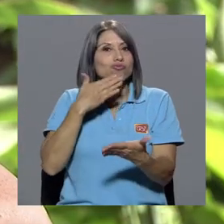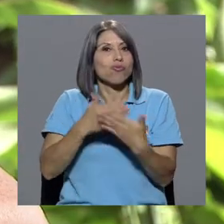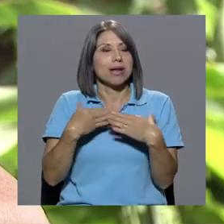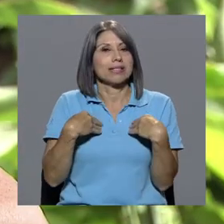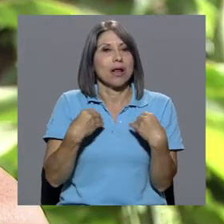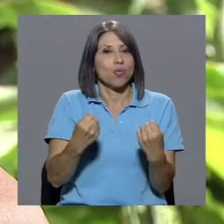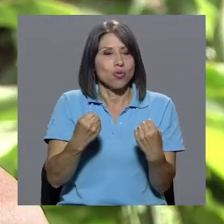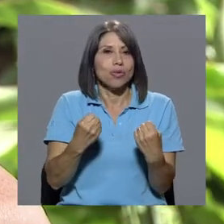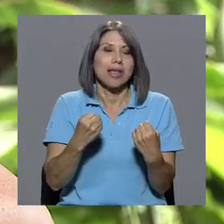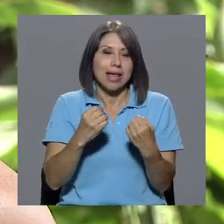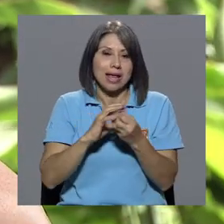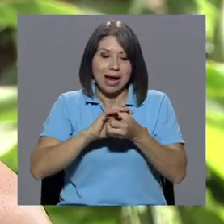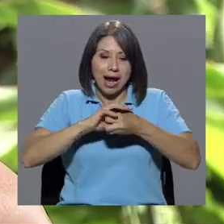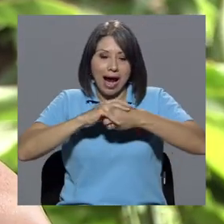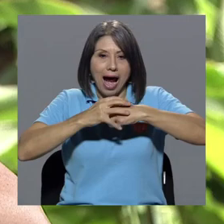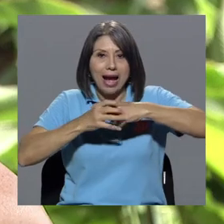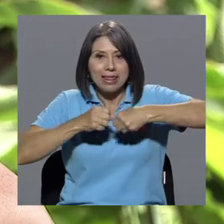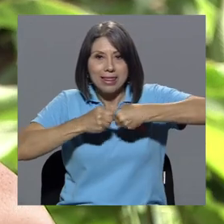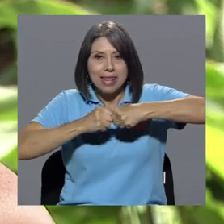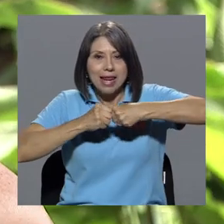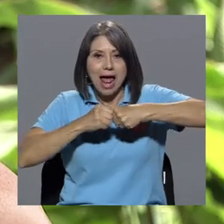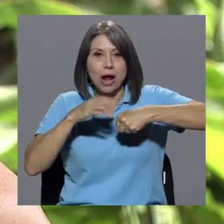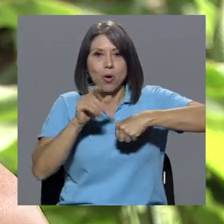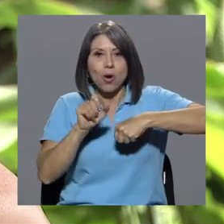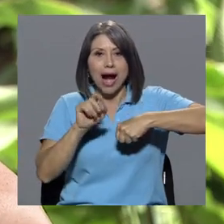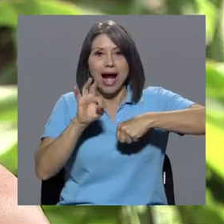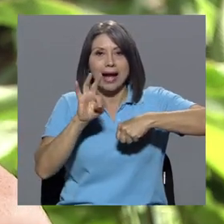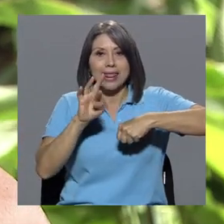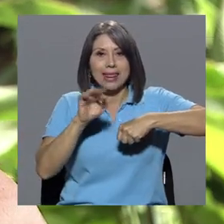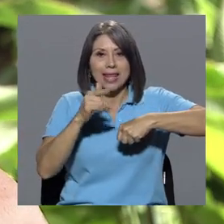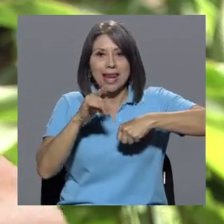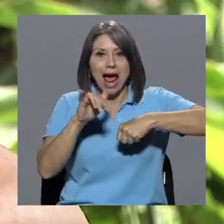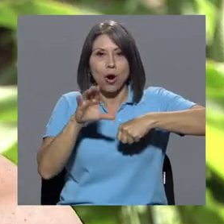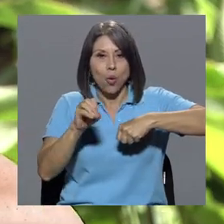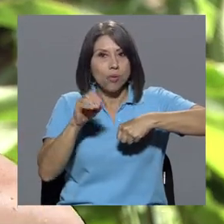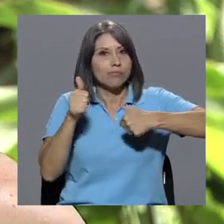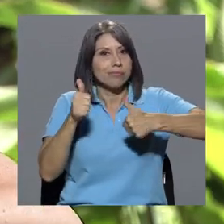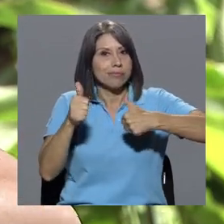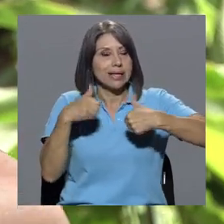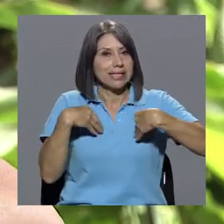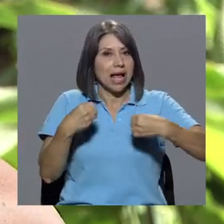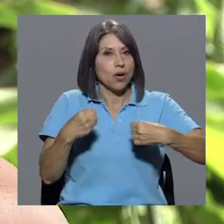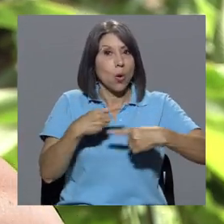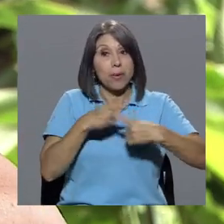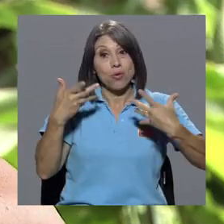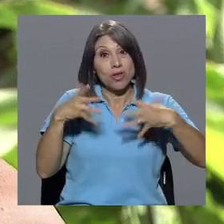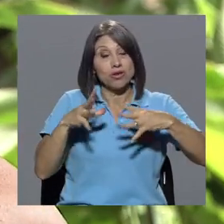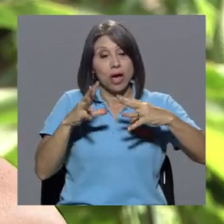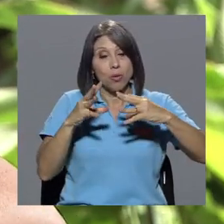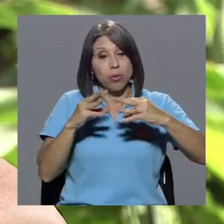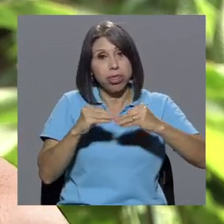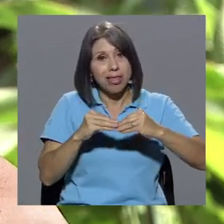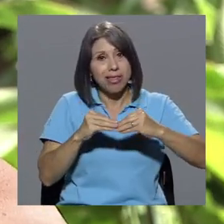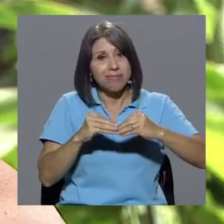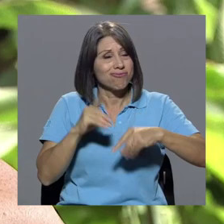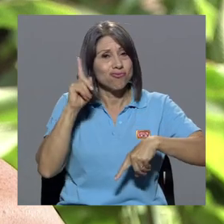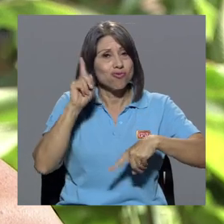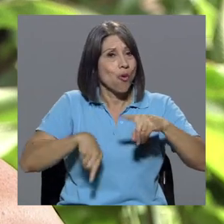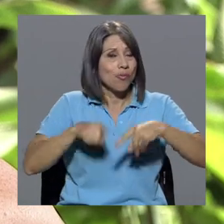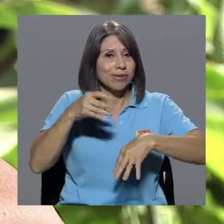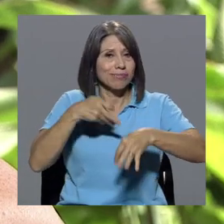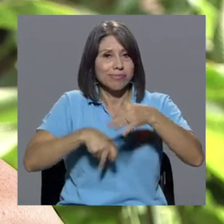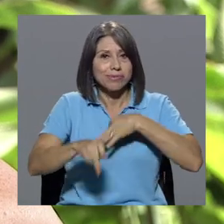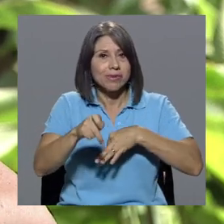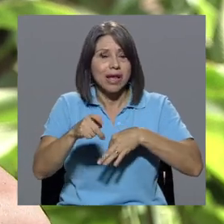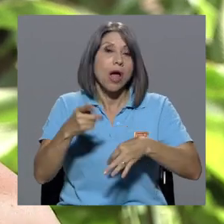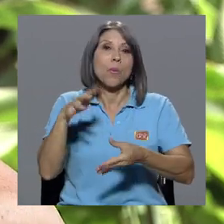una buena salud a nivel de cartílago y que el cartílago se mantenga estable, se mantenga sano lo que queda. Pero una vez que el cartílago se pierde, sí, no